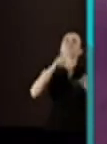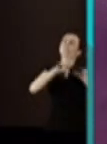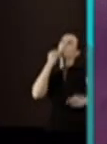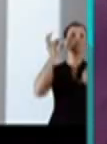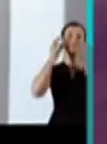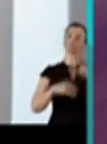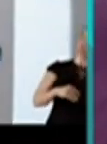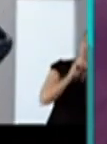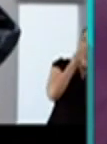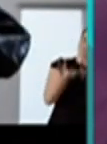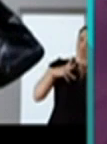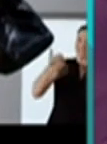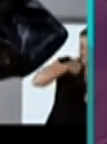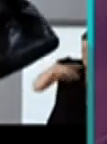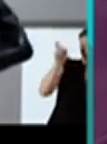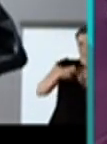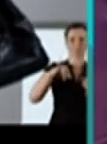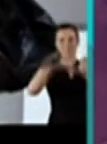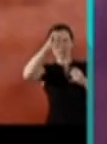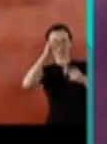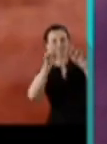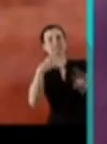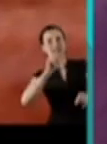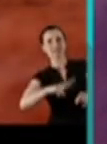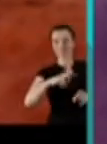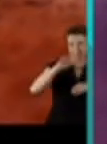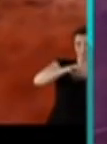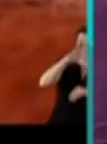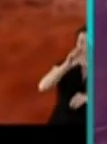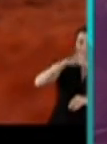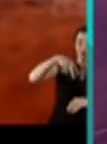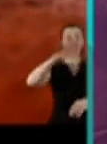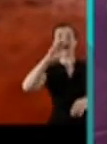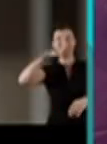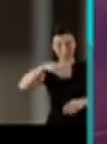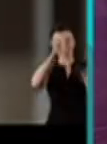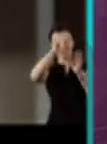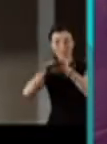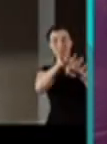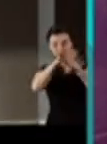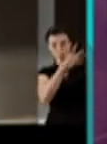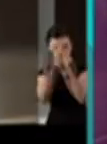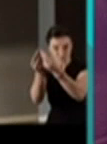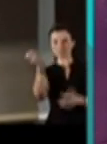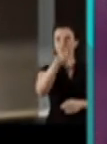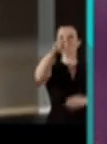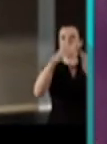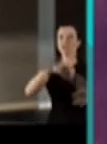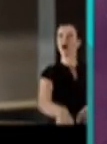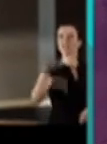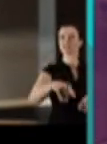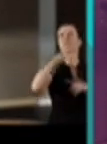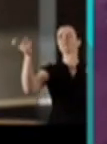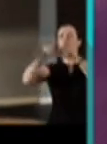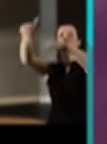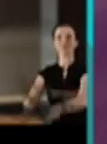preparada para estas cuestiones y hay veces también que hay falta de información seguimos trabajando en la información y en la formación pero